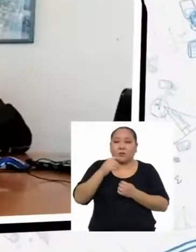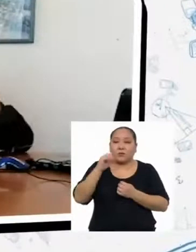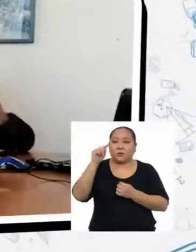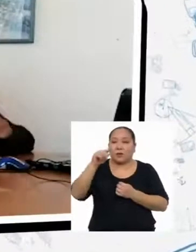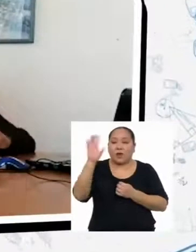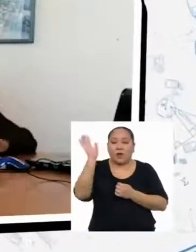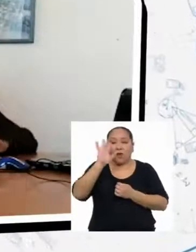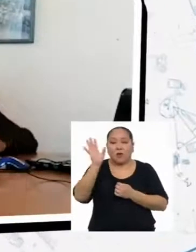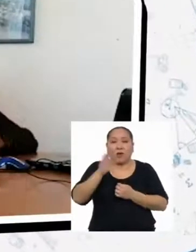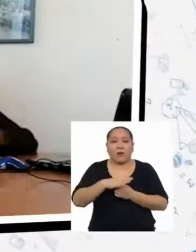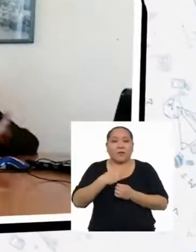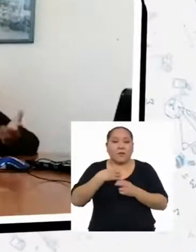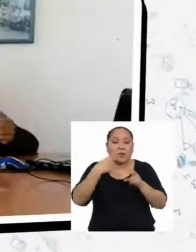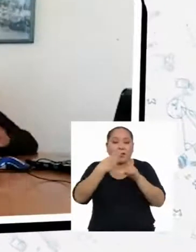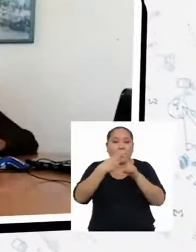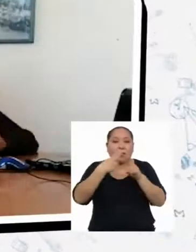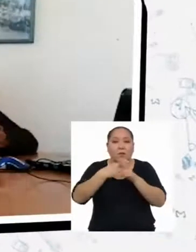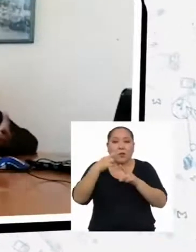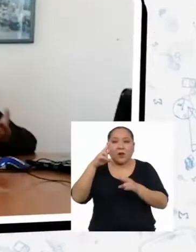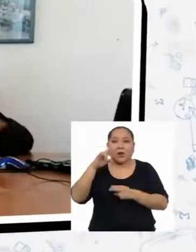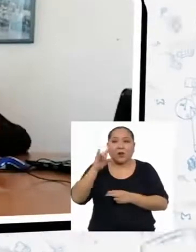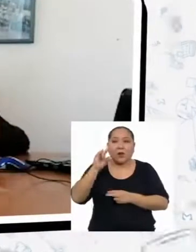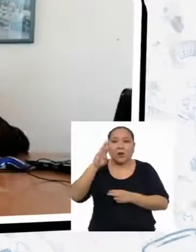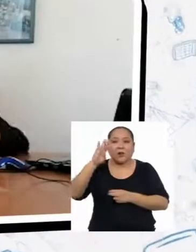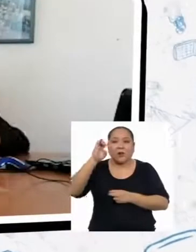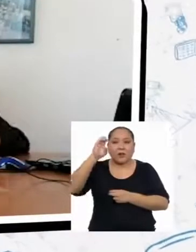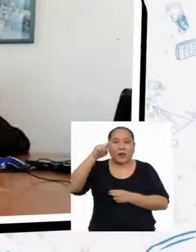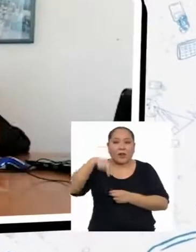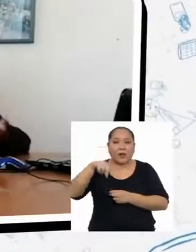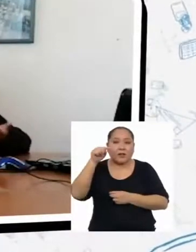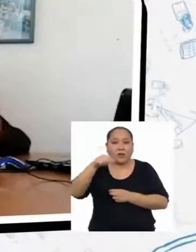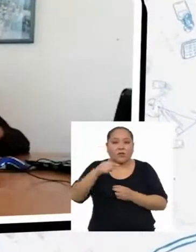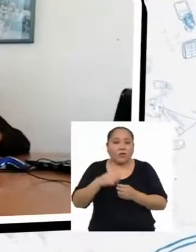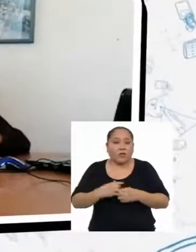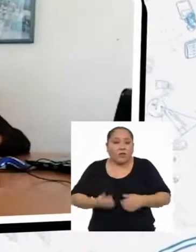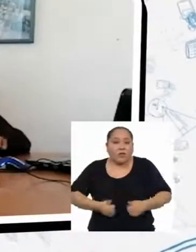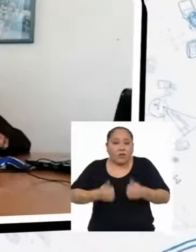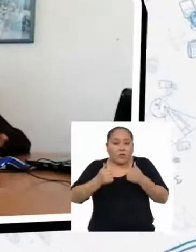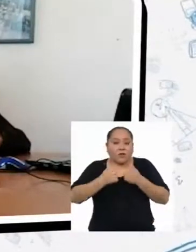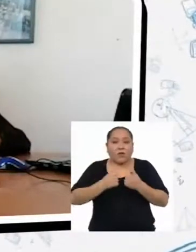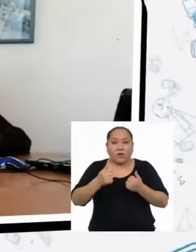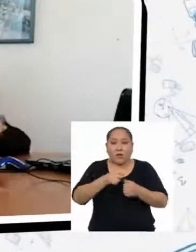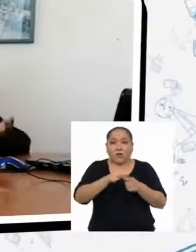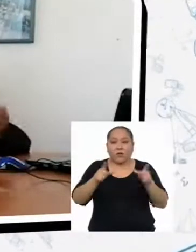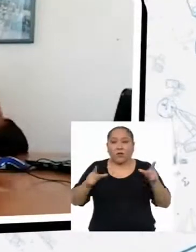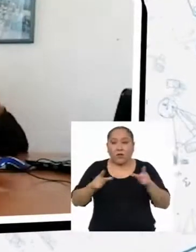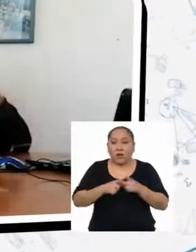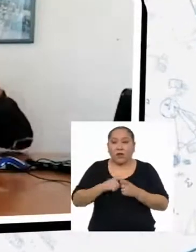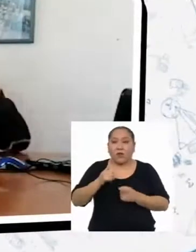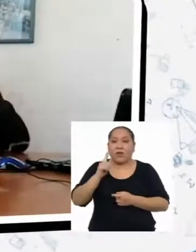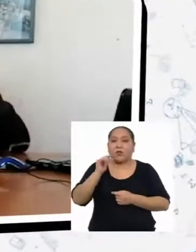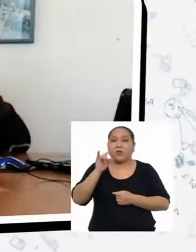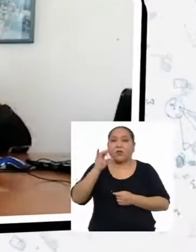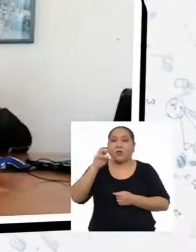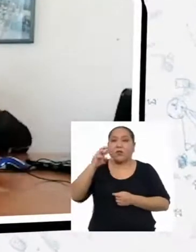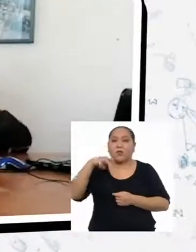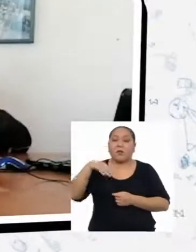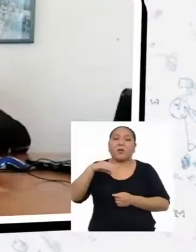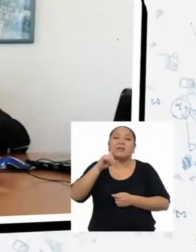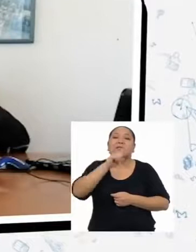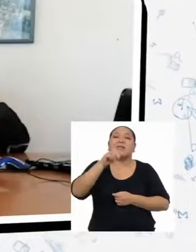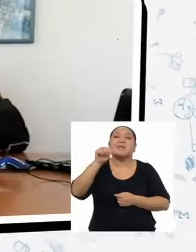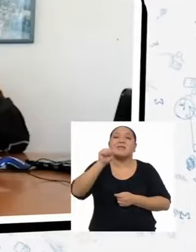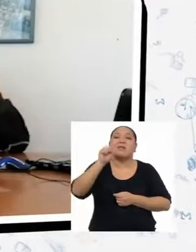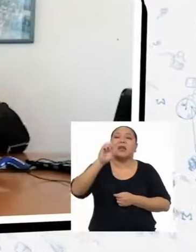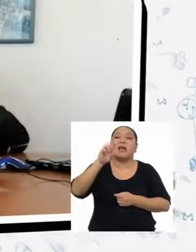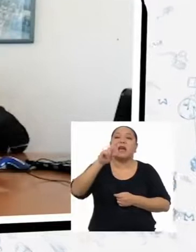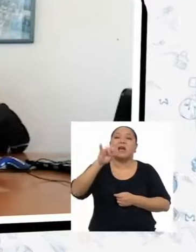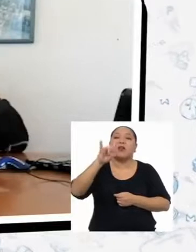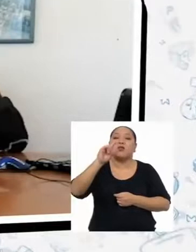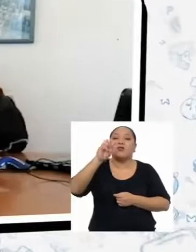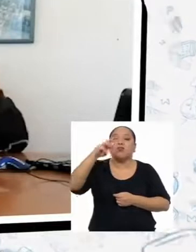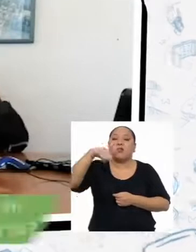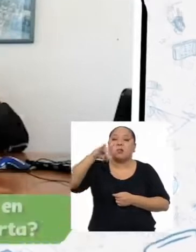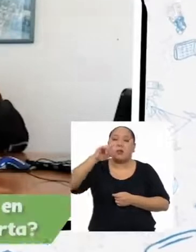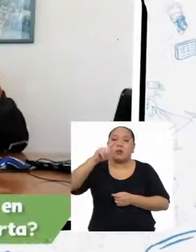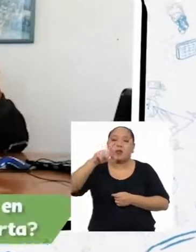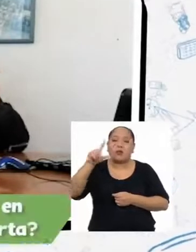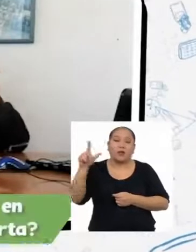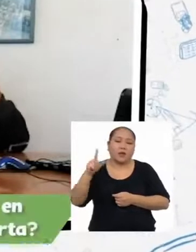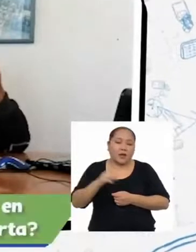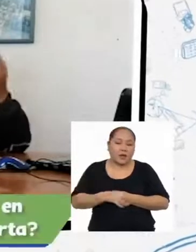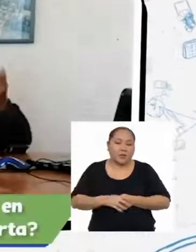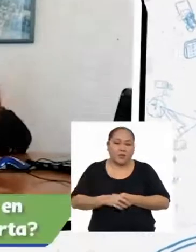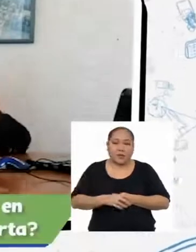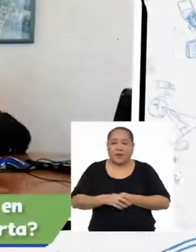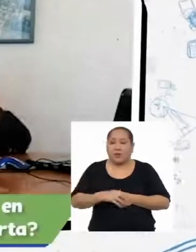mi nombre es Rubén Condolo García, vivo en el departamento de Tumbes, provincia de Arumía. Profesora Patricia, me perdí en una parte, ¿podría repetirme